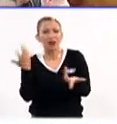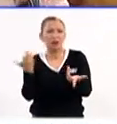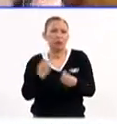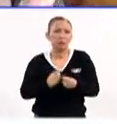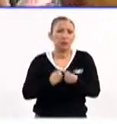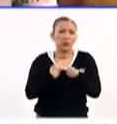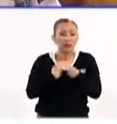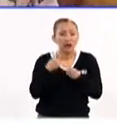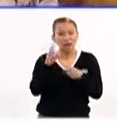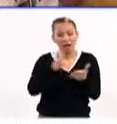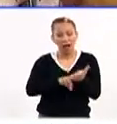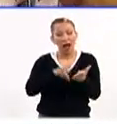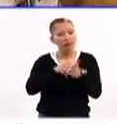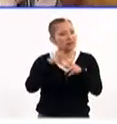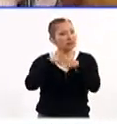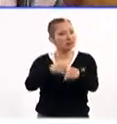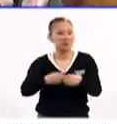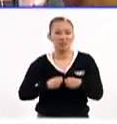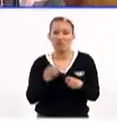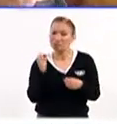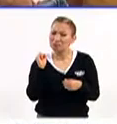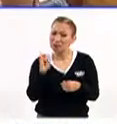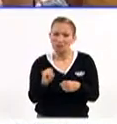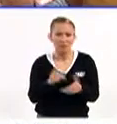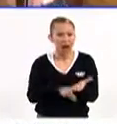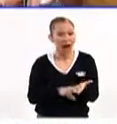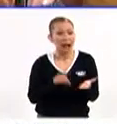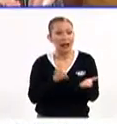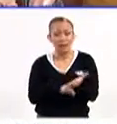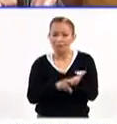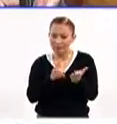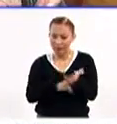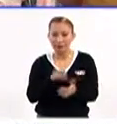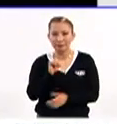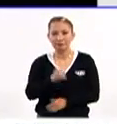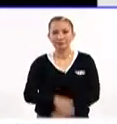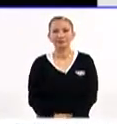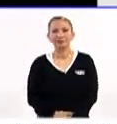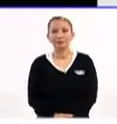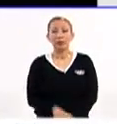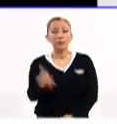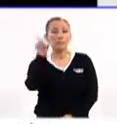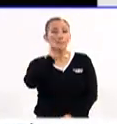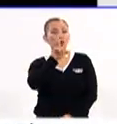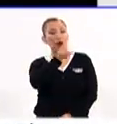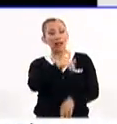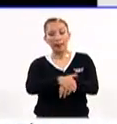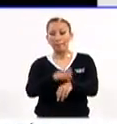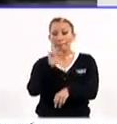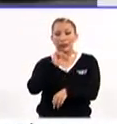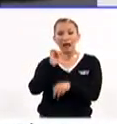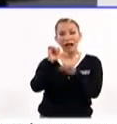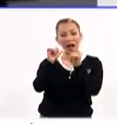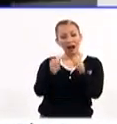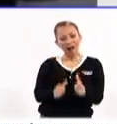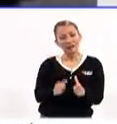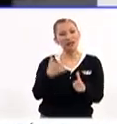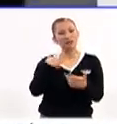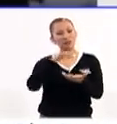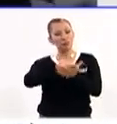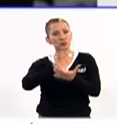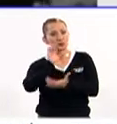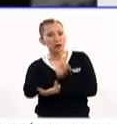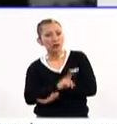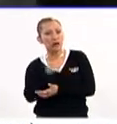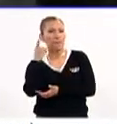vivido, vale la pena vivir. Vale la pena vivir. Mujer, amiga, artista,